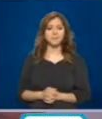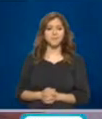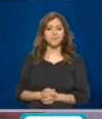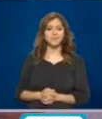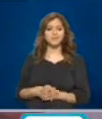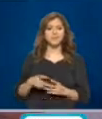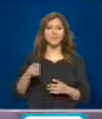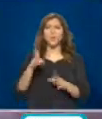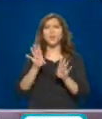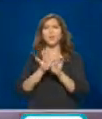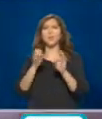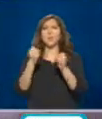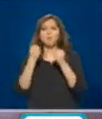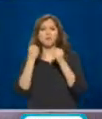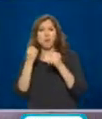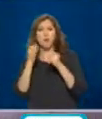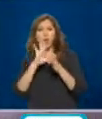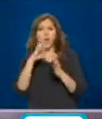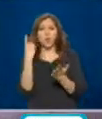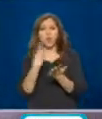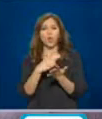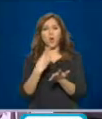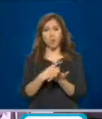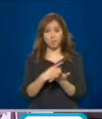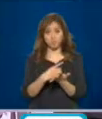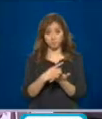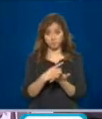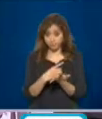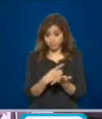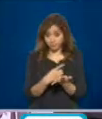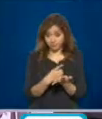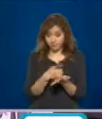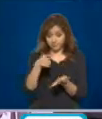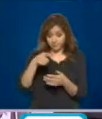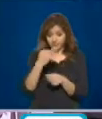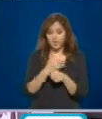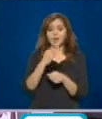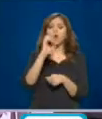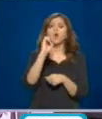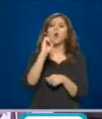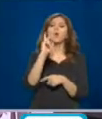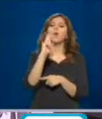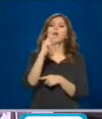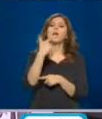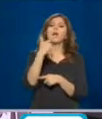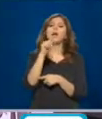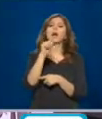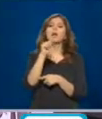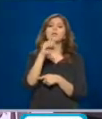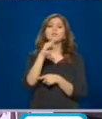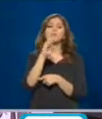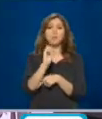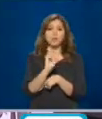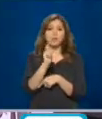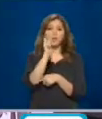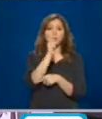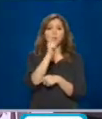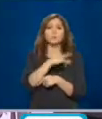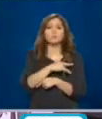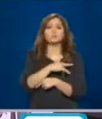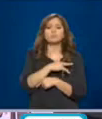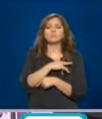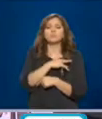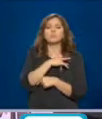dorada acá. Una cosa dorada, wow, porque finalmente acuérdense que el orgasmo es una experiencia subjetiva. O sea,